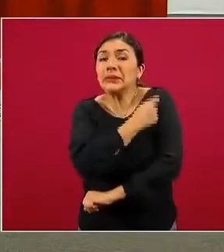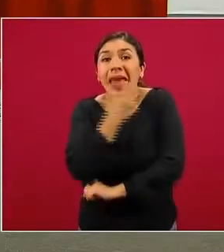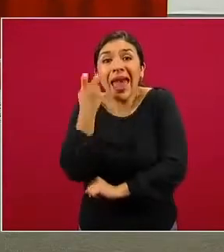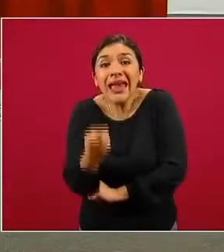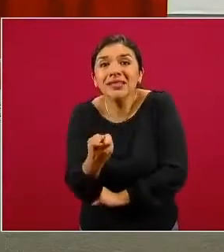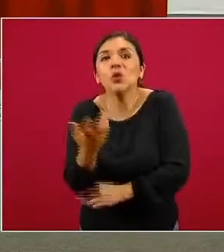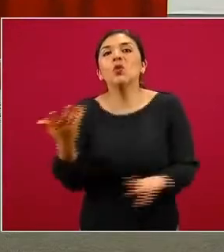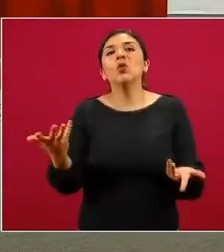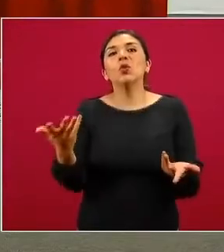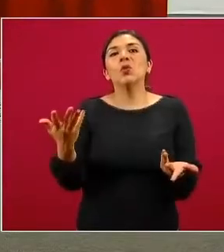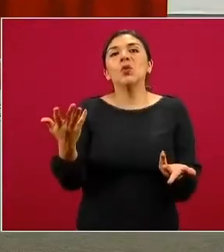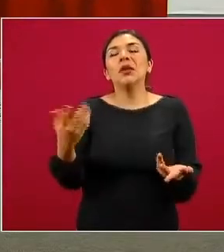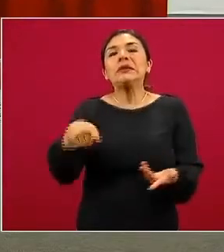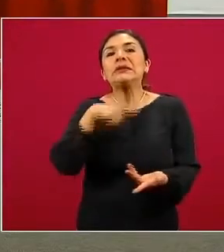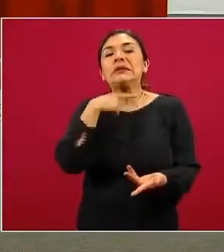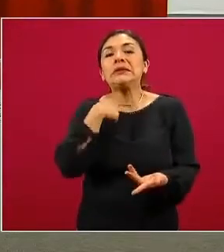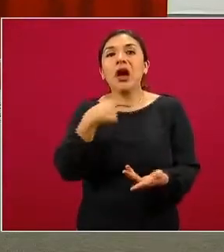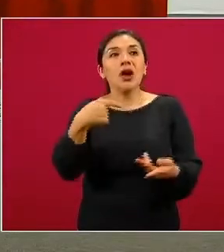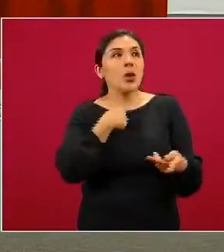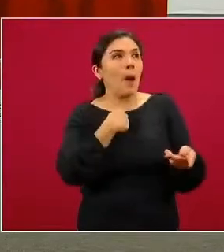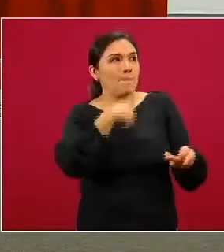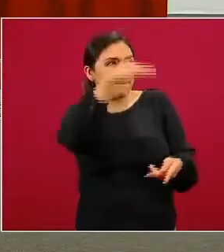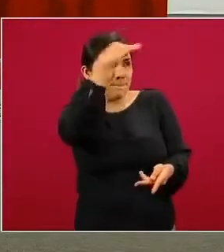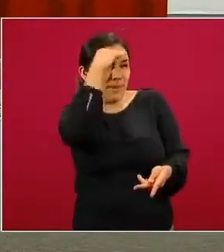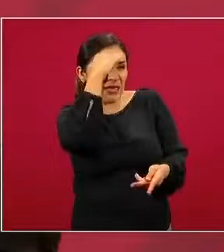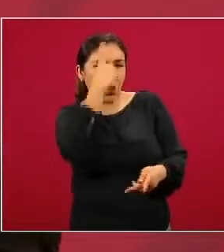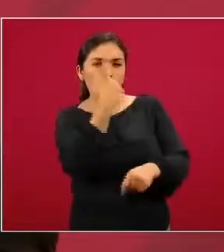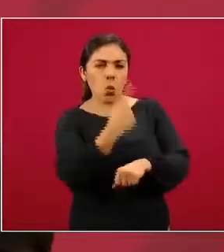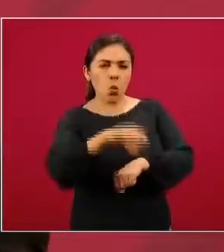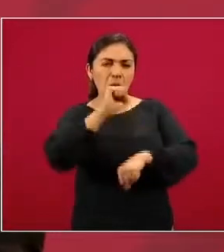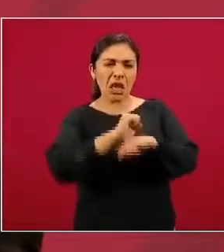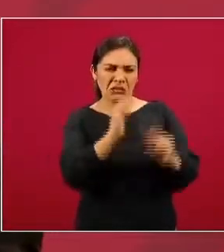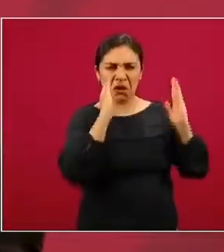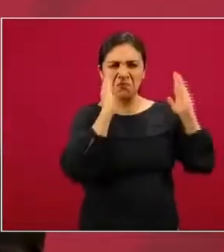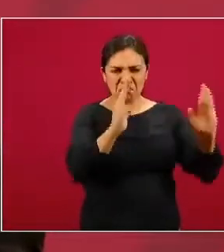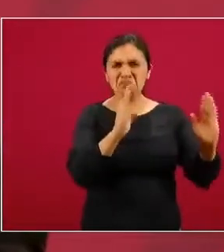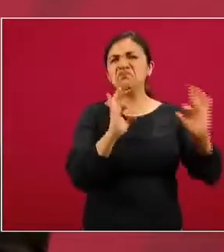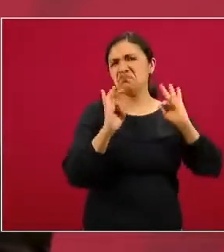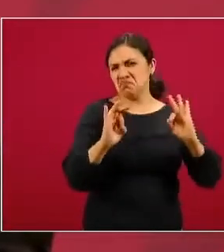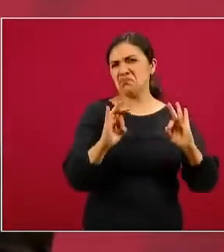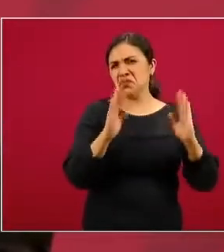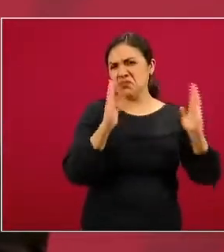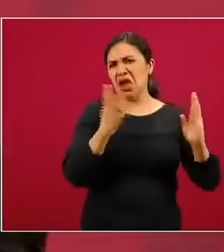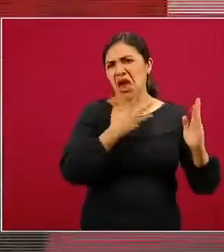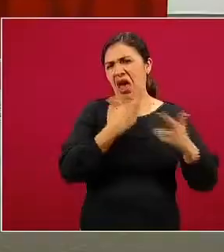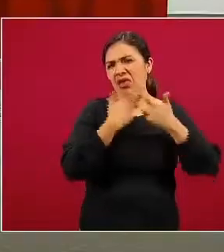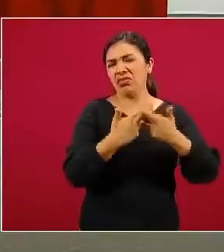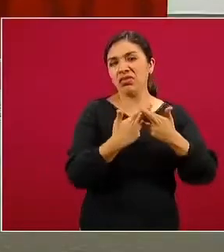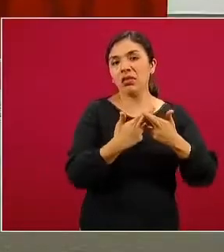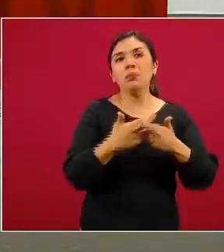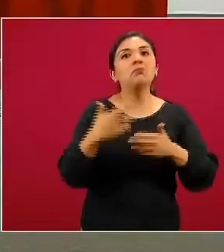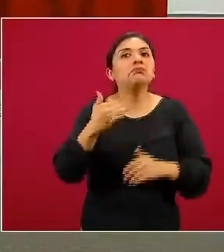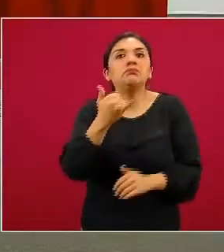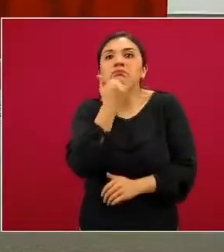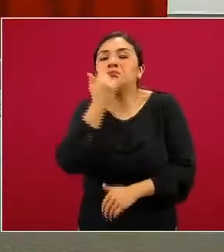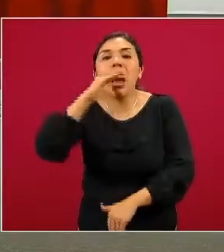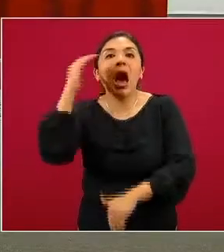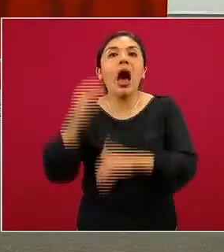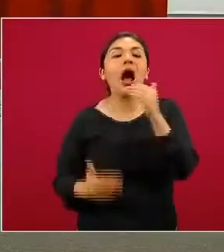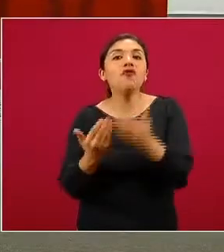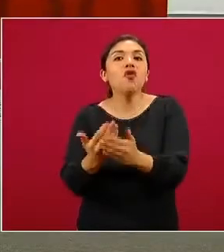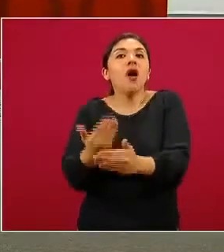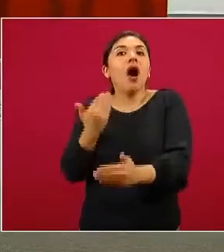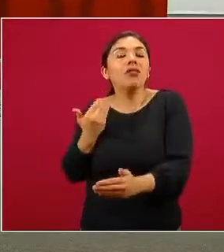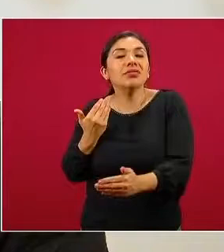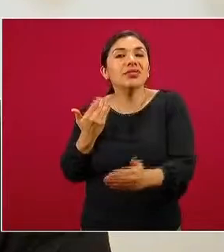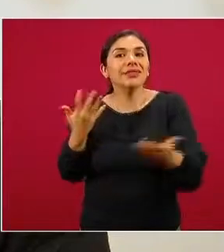produjo que las dosis que se habían programado para una semana específica se terminaran con anticipación o se